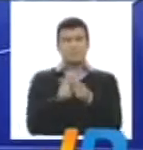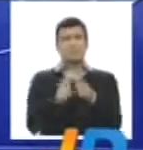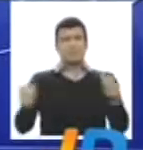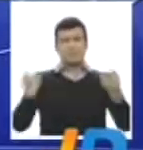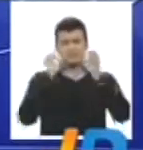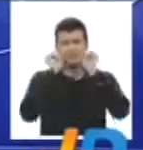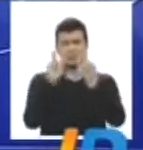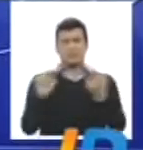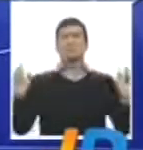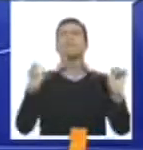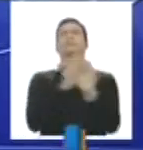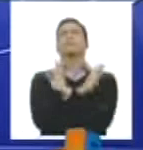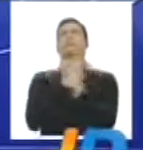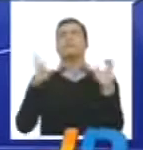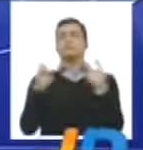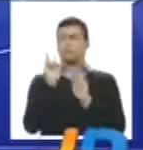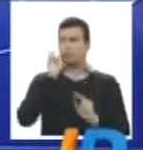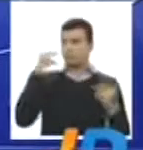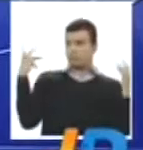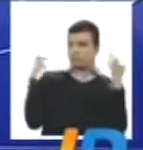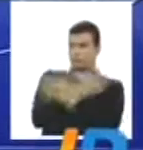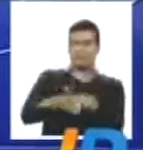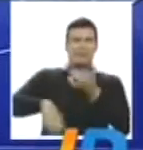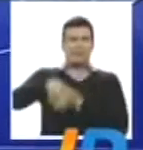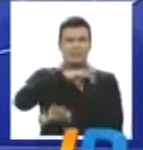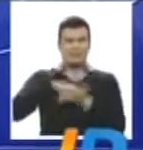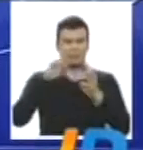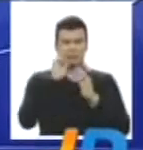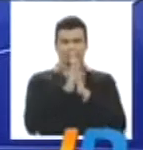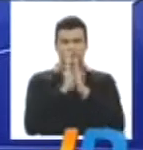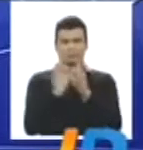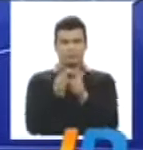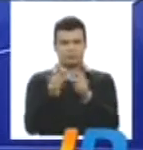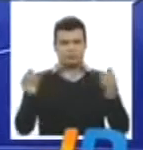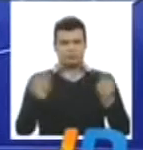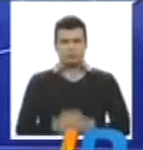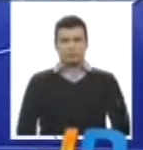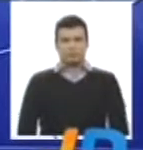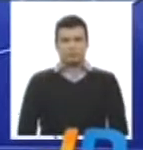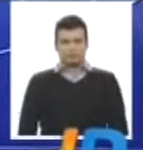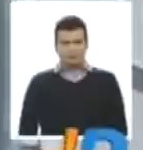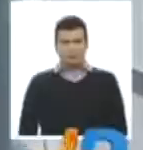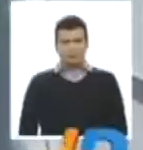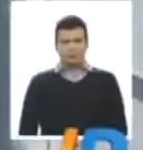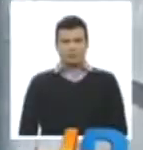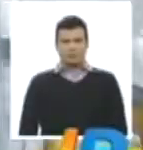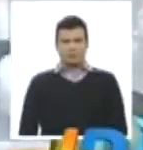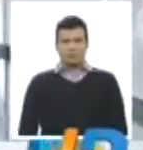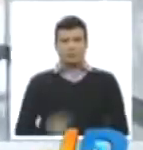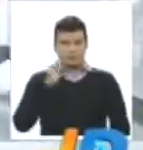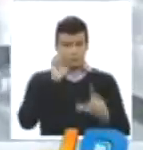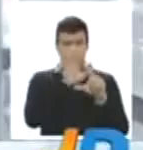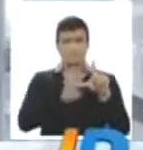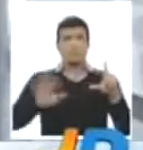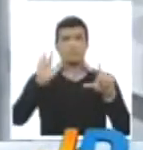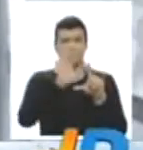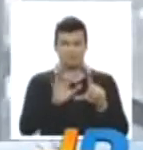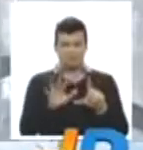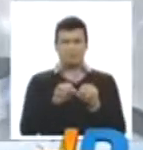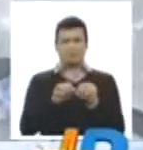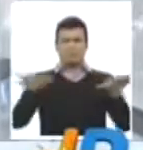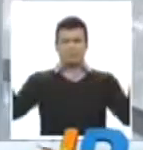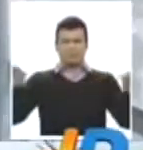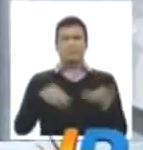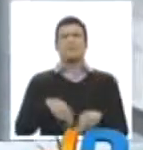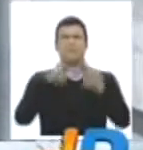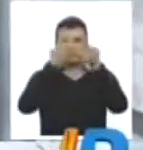hora se encontraban en el lugar quedaron en medio de los desórdenes. Andrea Holguín con los detalles. En este video que circula por las